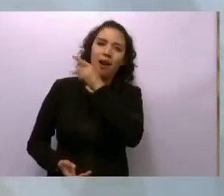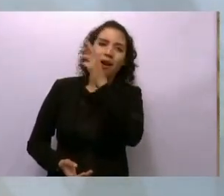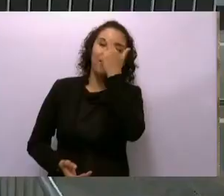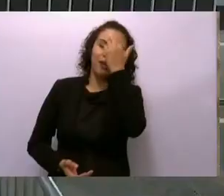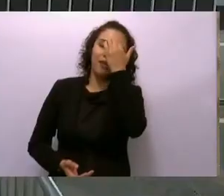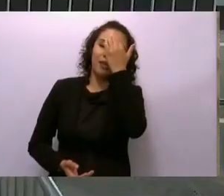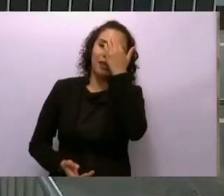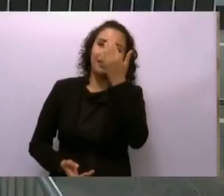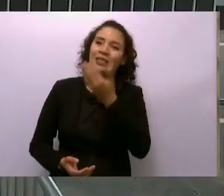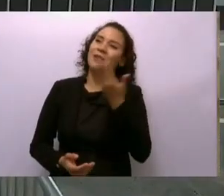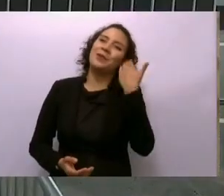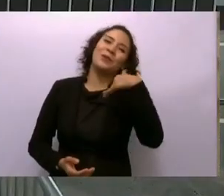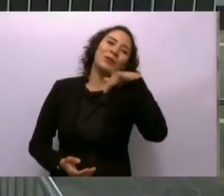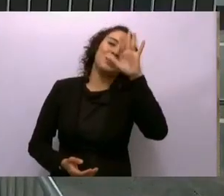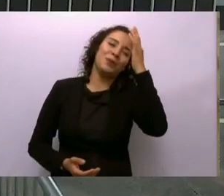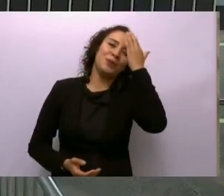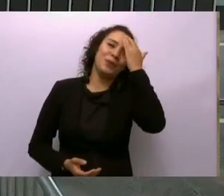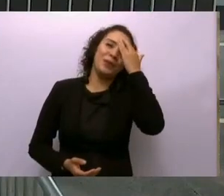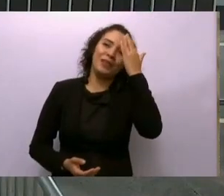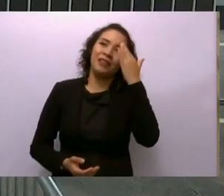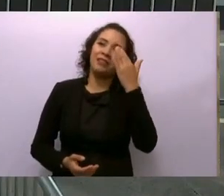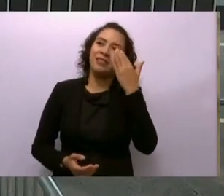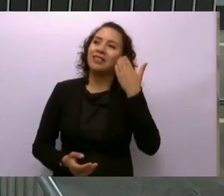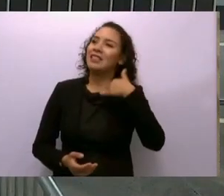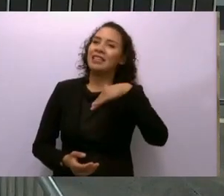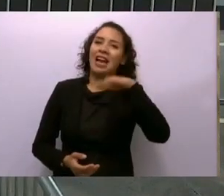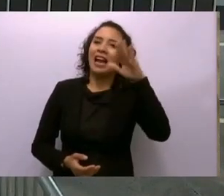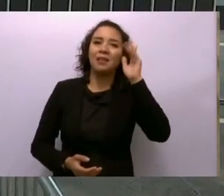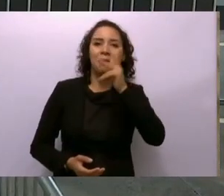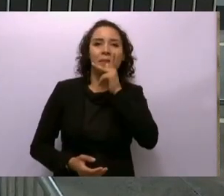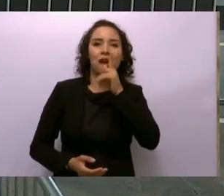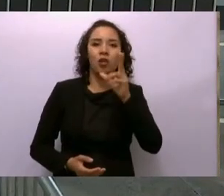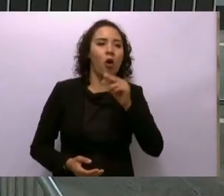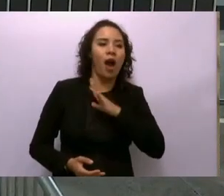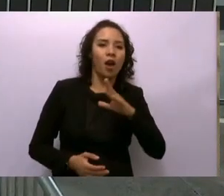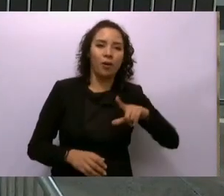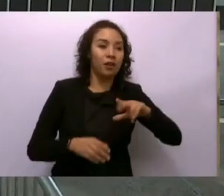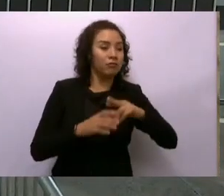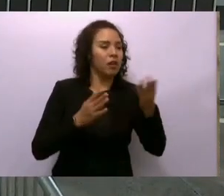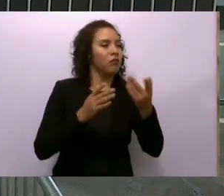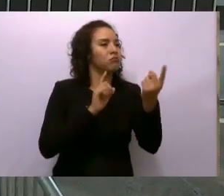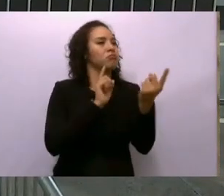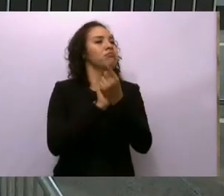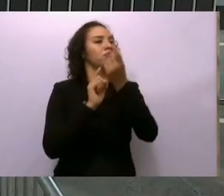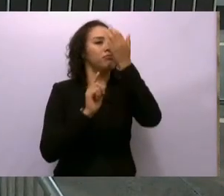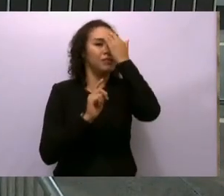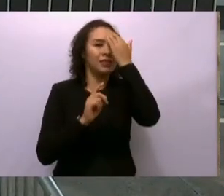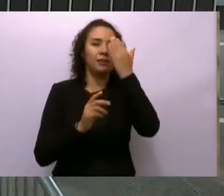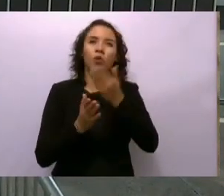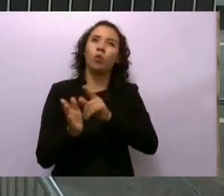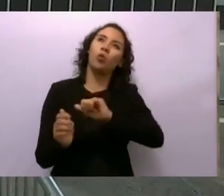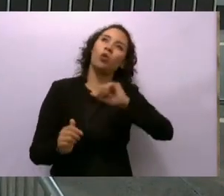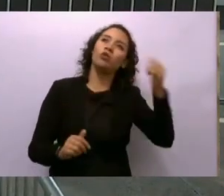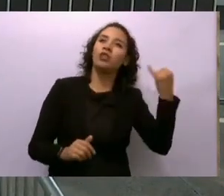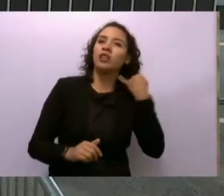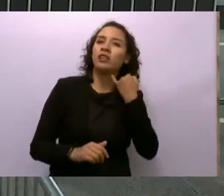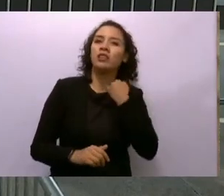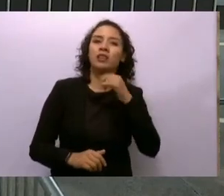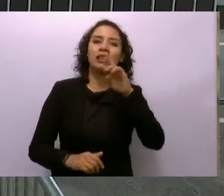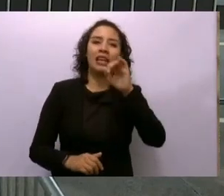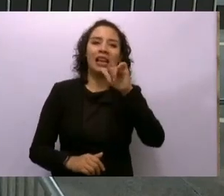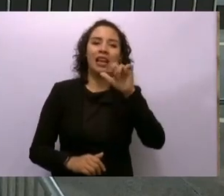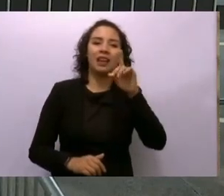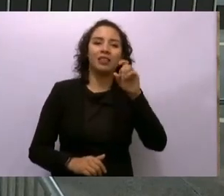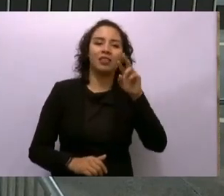Lo conocí antes de que fuera gobernador de Tamaulipas. Lo conocí por el ingeniero Leandro Rovirosa Guade,